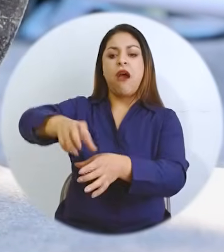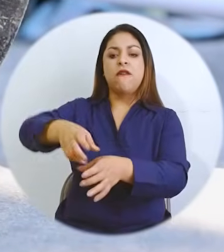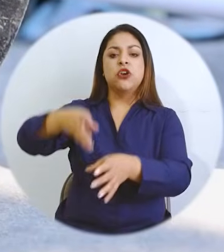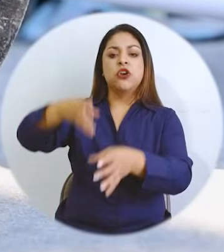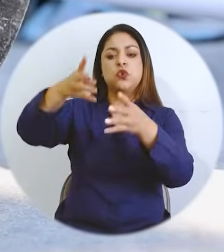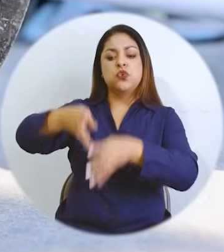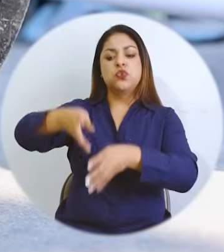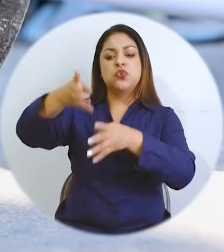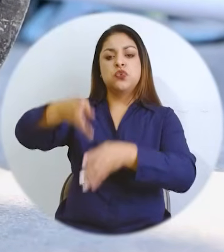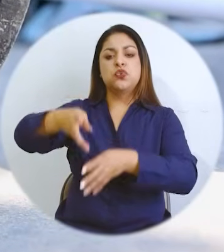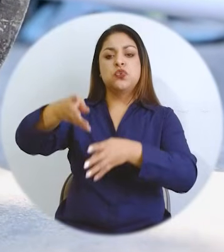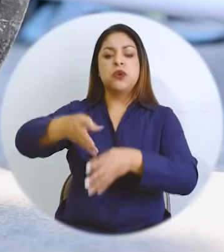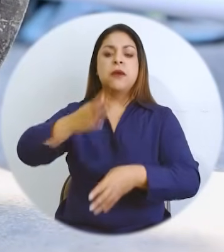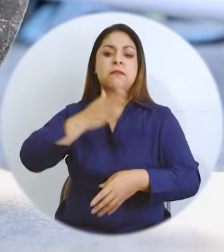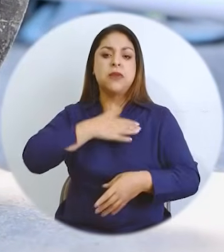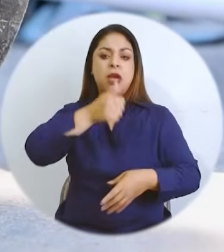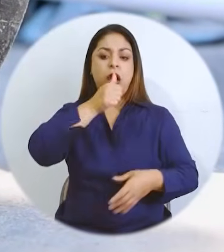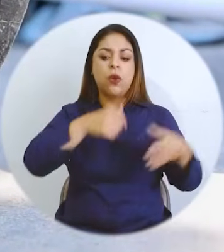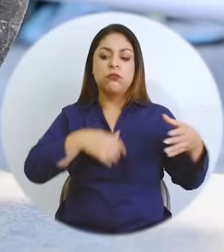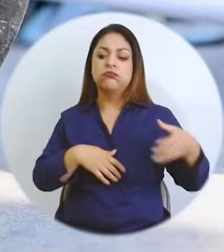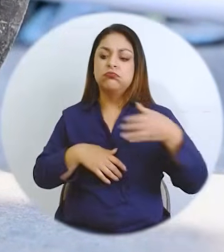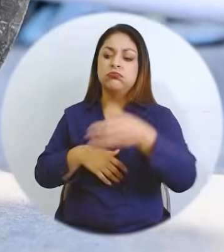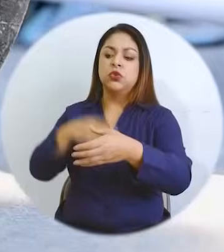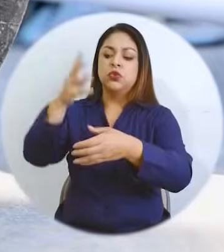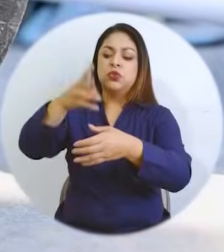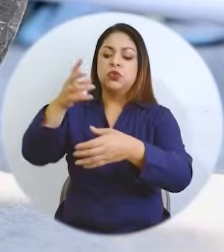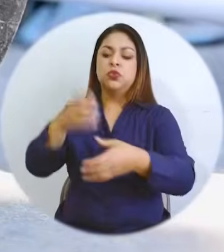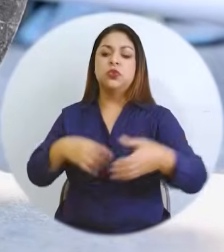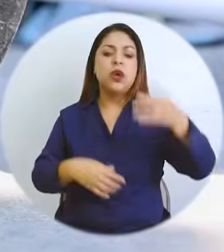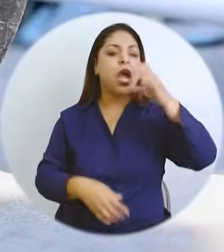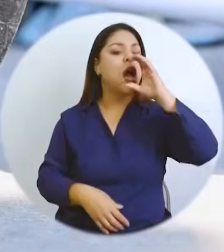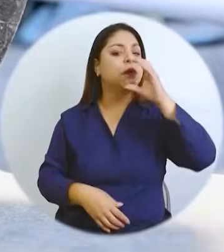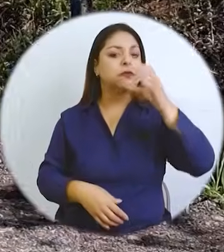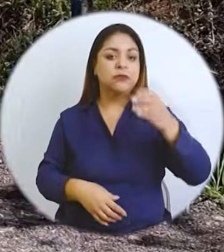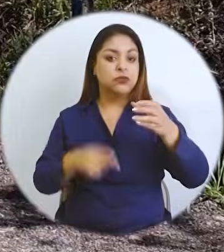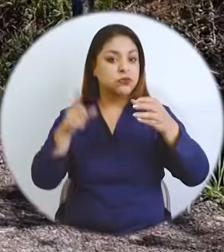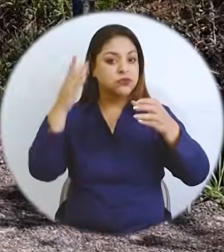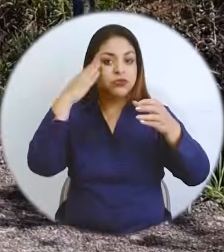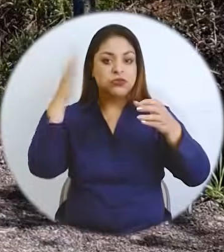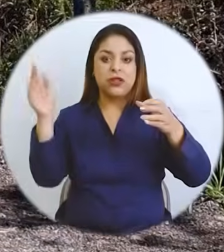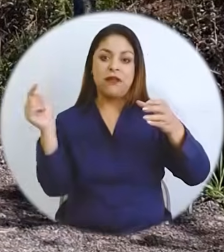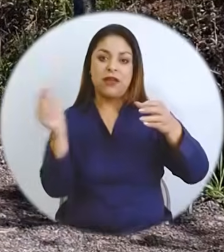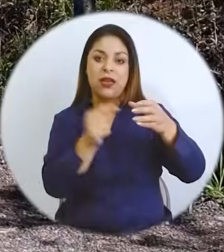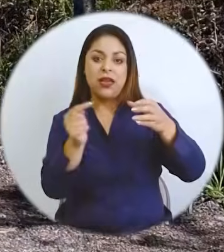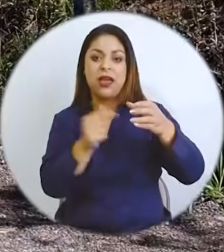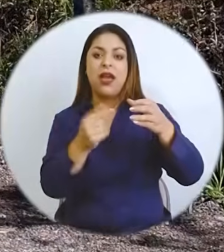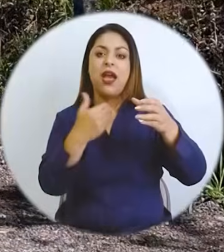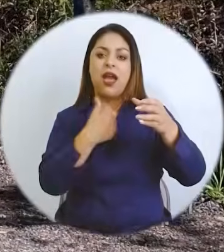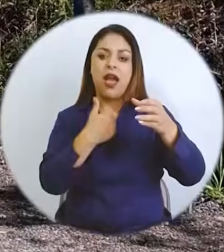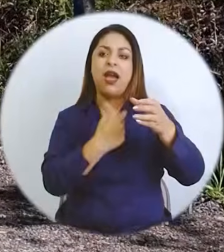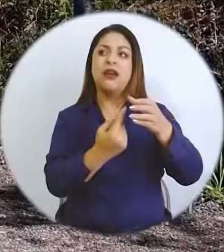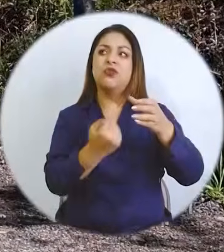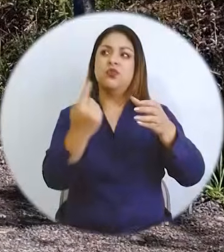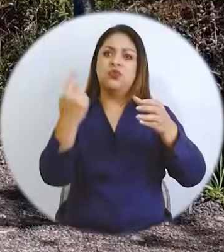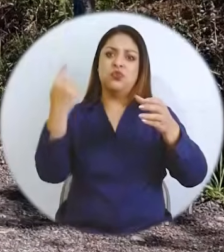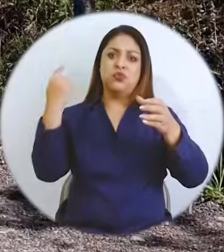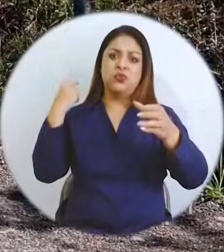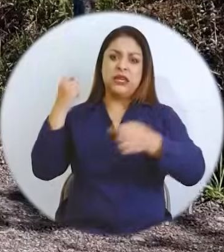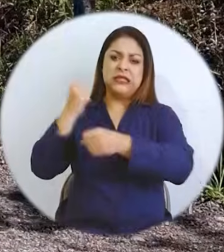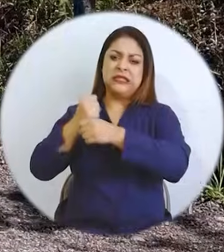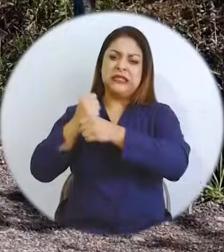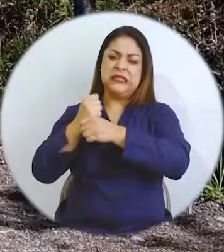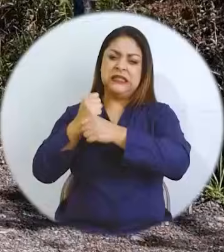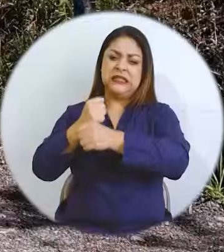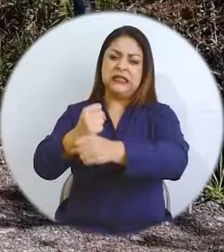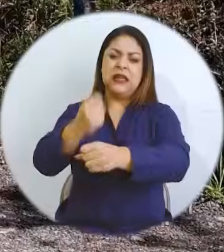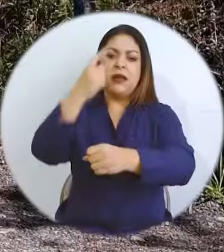casa, tengo mi vasito de agua, me lo tomo con tranquilidad y no tiene idea que detrás de todo lo que viene para poder conseguir ese